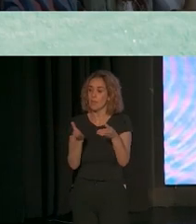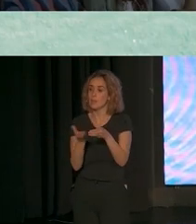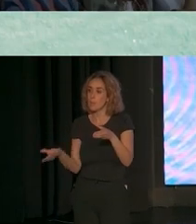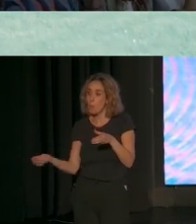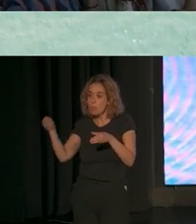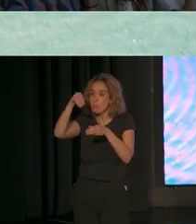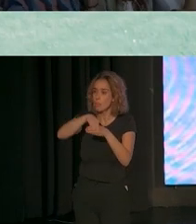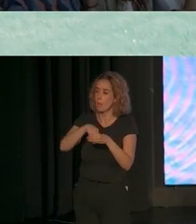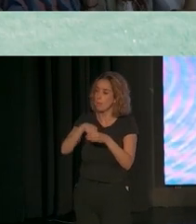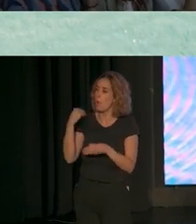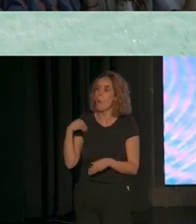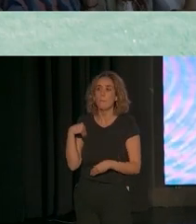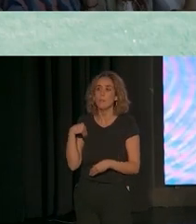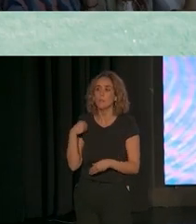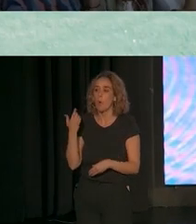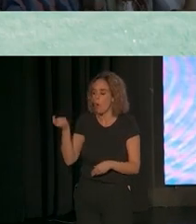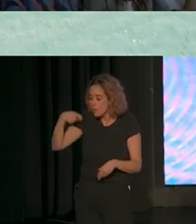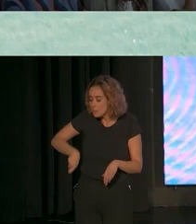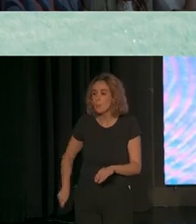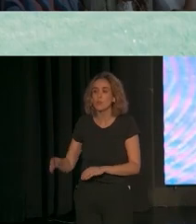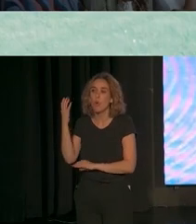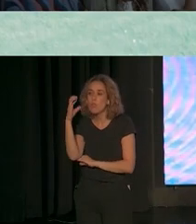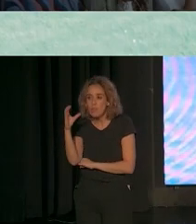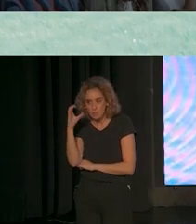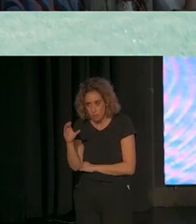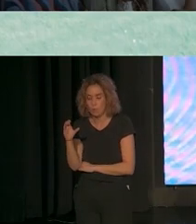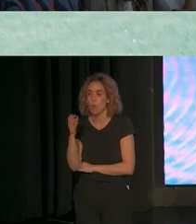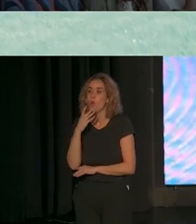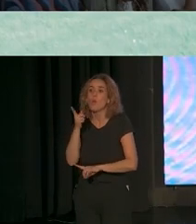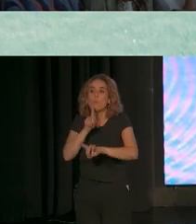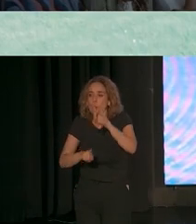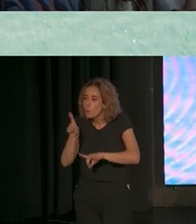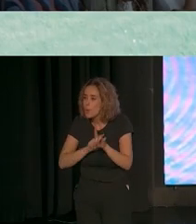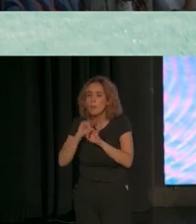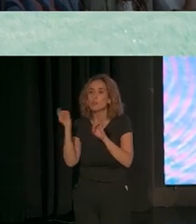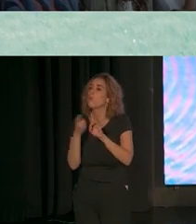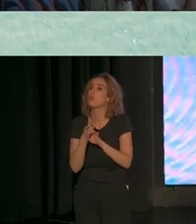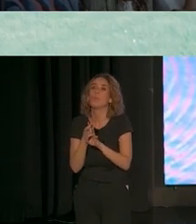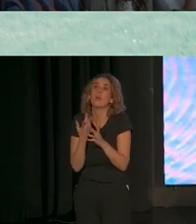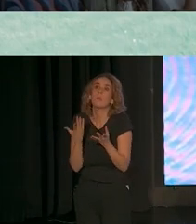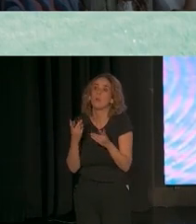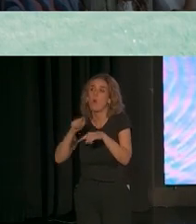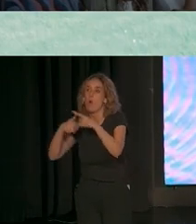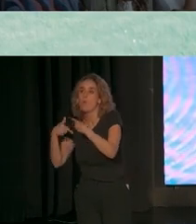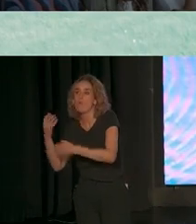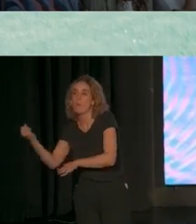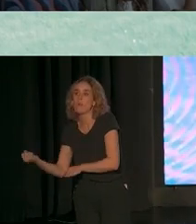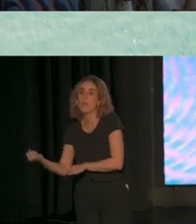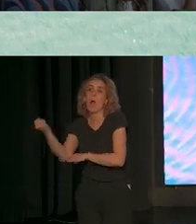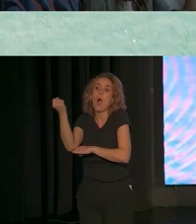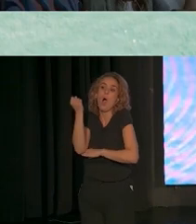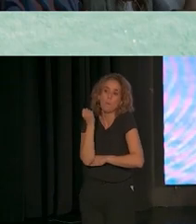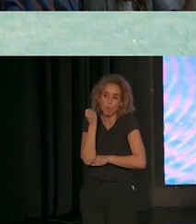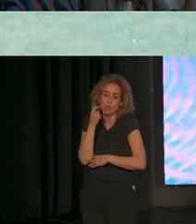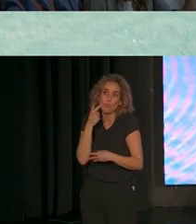científico. Cada día hay un nuevo problema que hay que solucionar junto con la familia. Puedes crear una hipótesis sobre